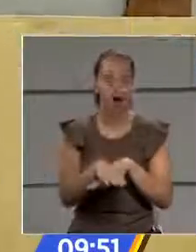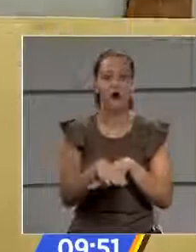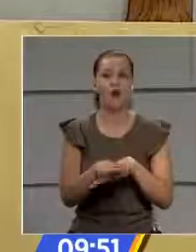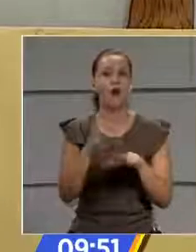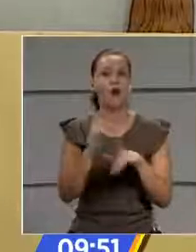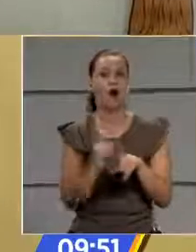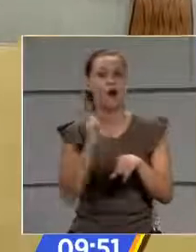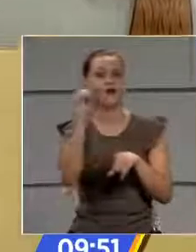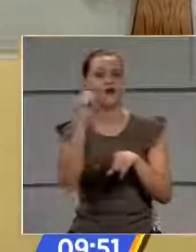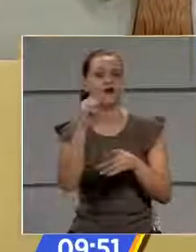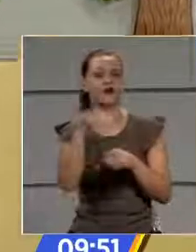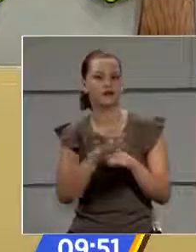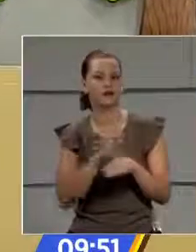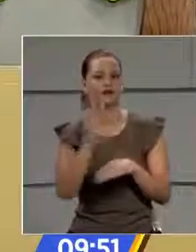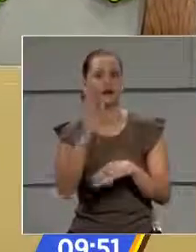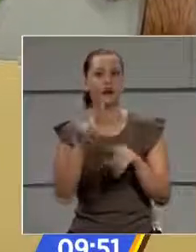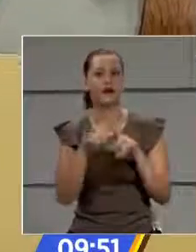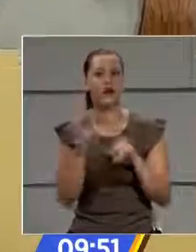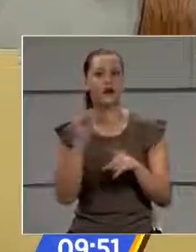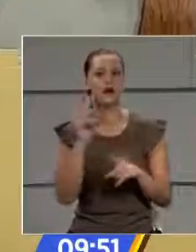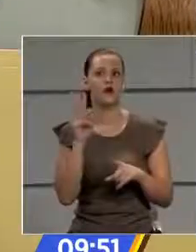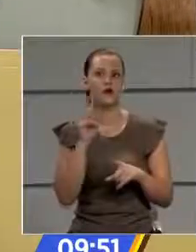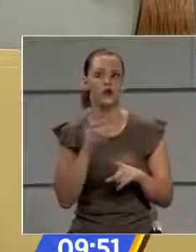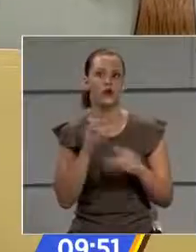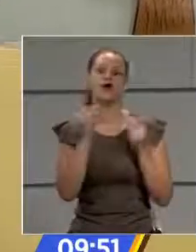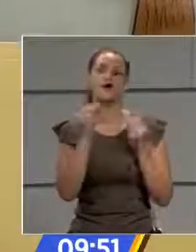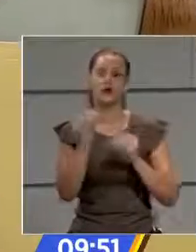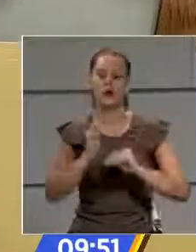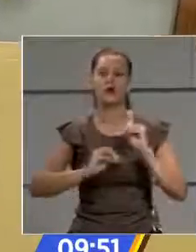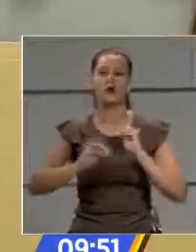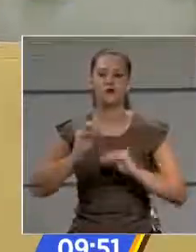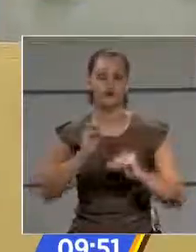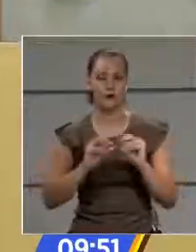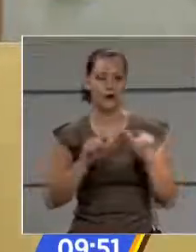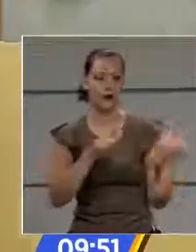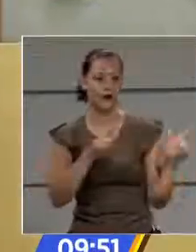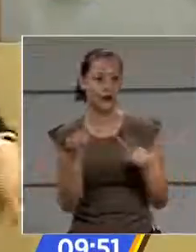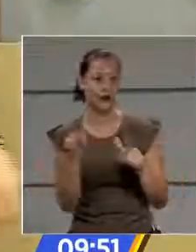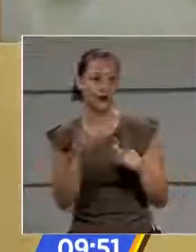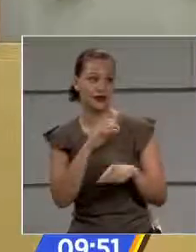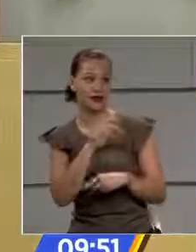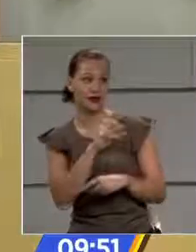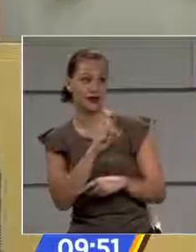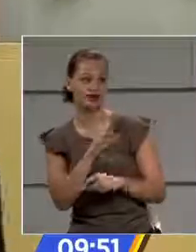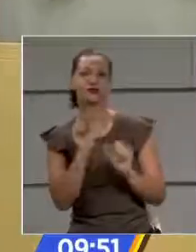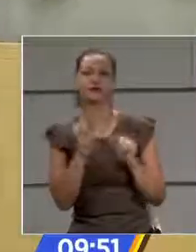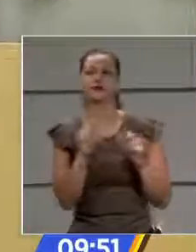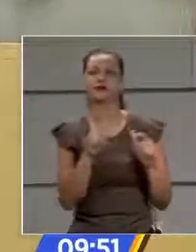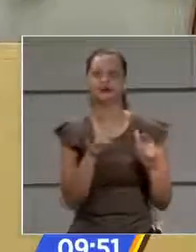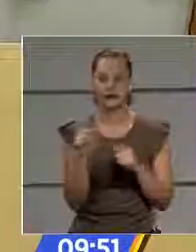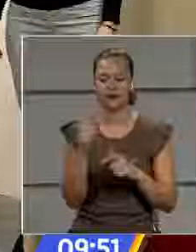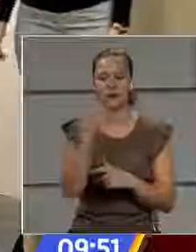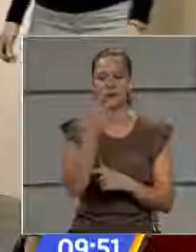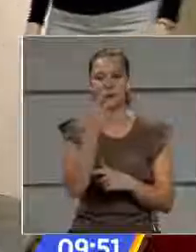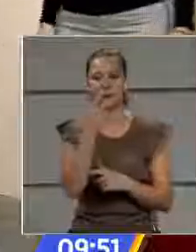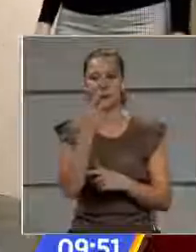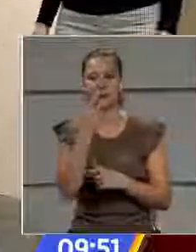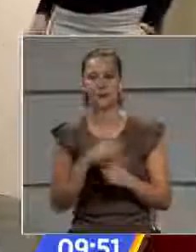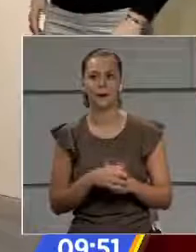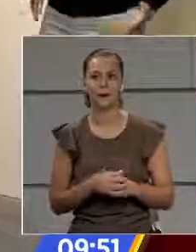dice hacia arriba. Pero qué ritmo tiene esa ranita. Ah, es muy movida. ¿Está lista, Caro? Vamos a bailar. Muy bien. Vamos